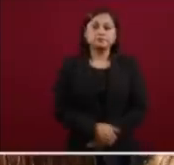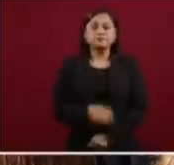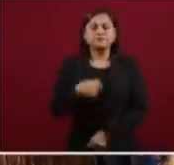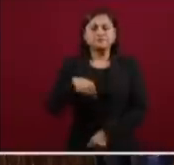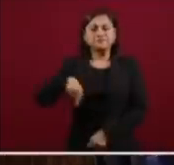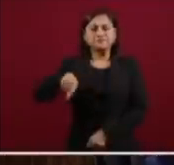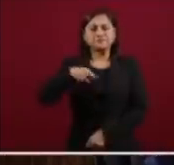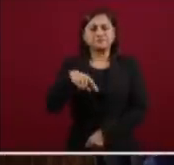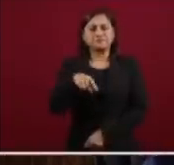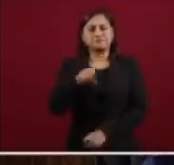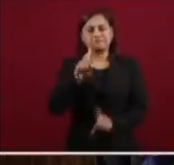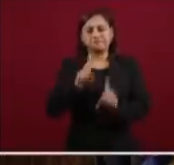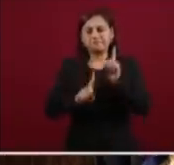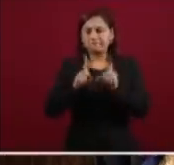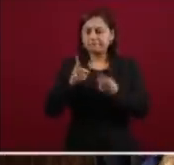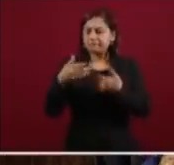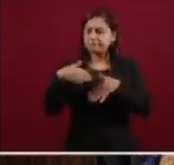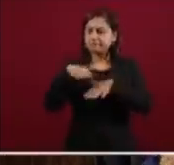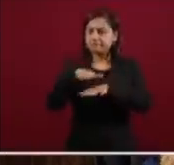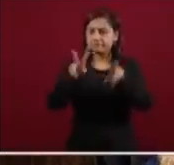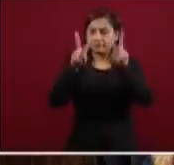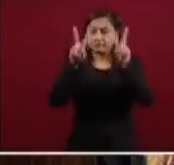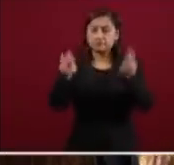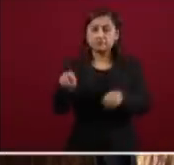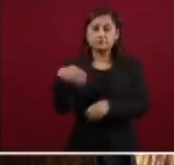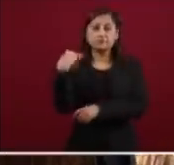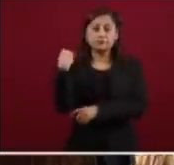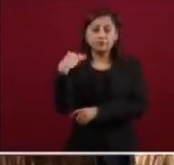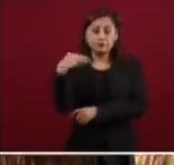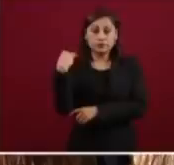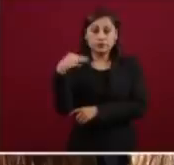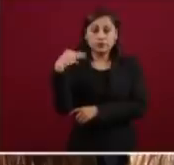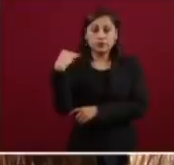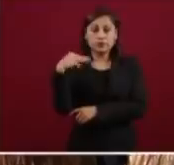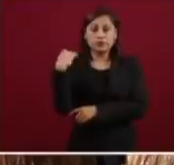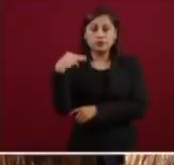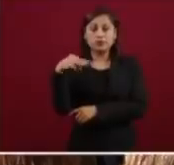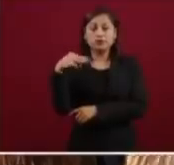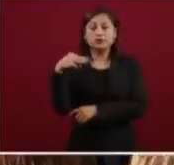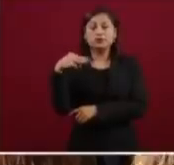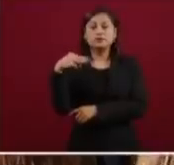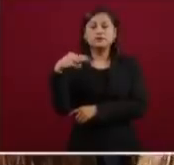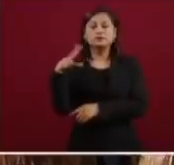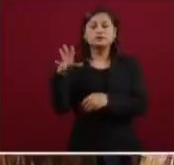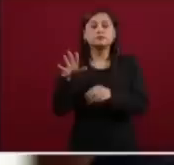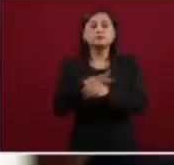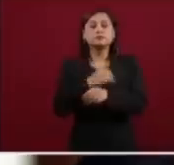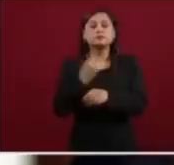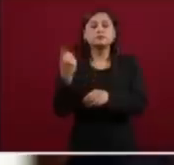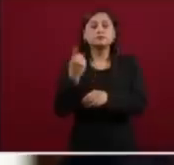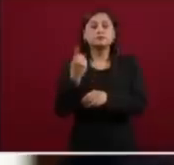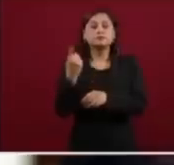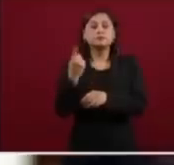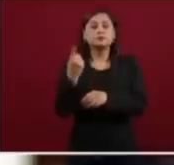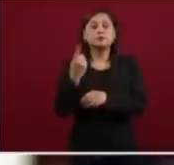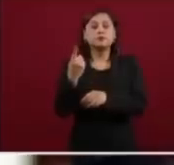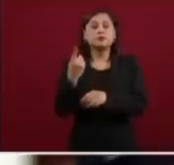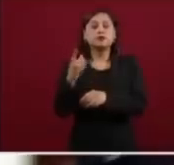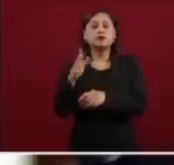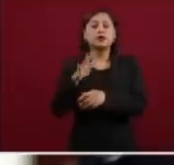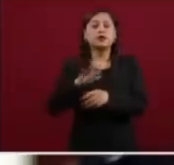michoacán por el asunto de las federal federalización de la nómina